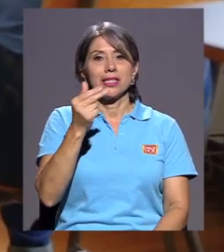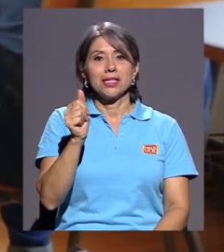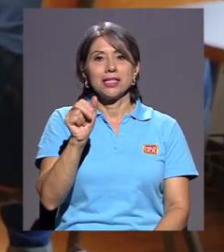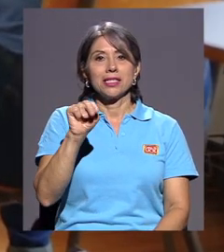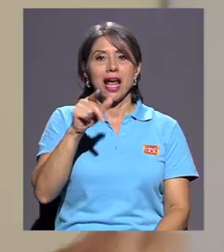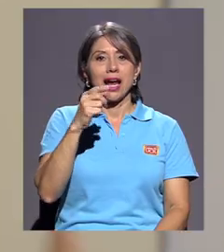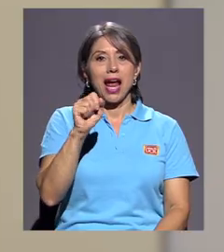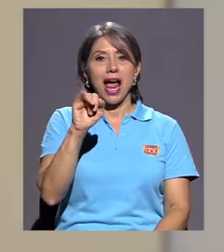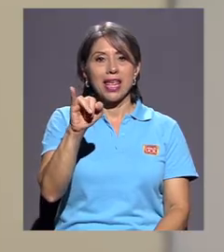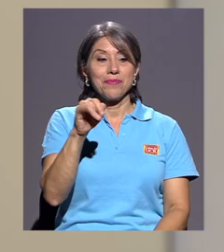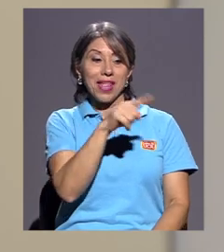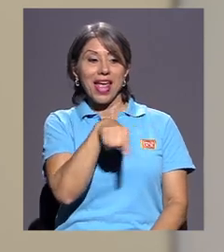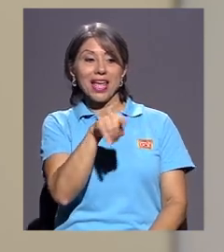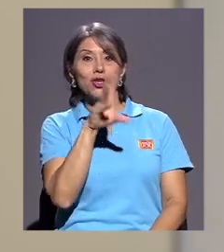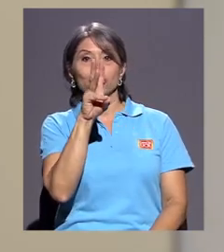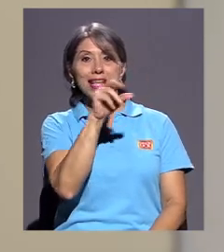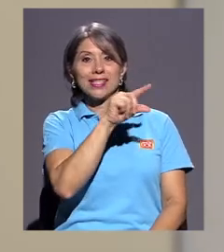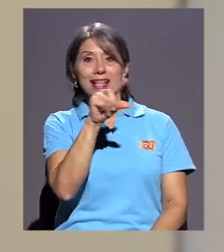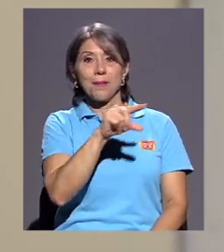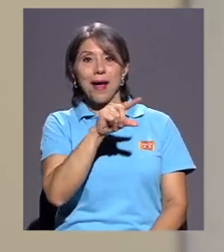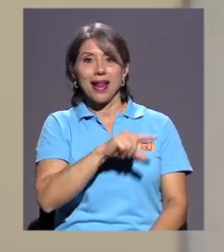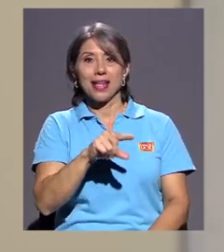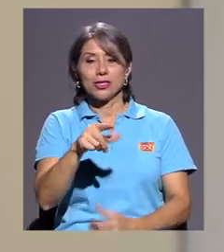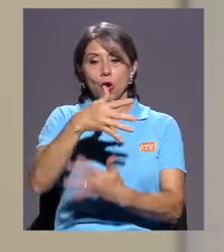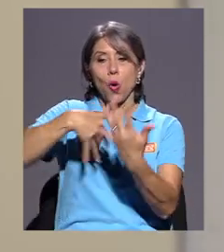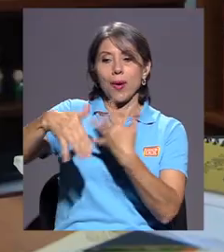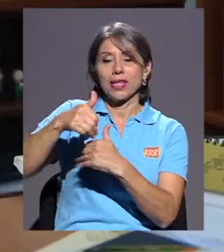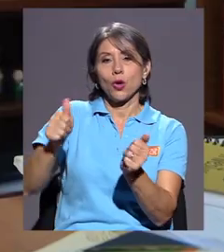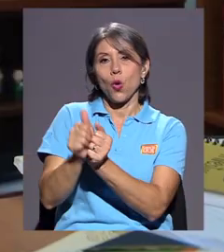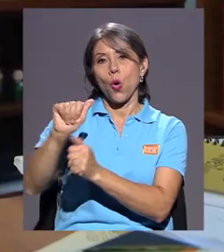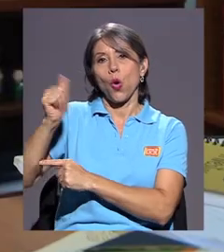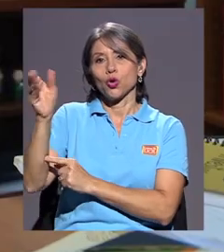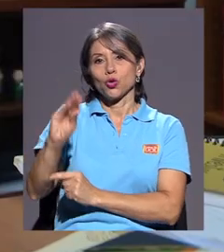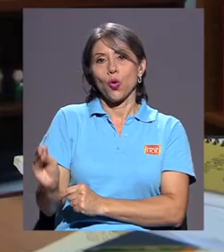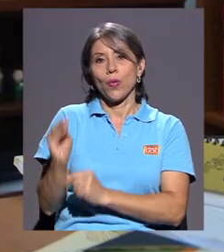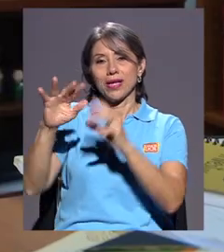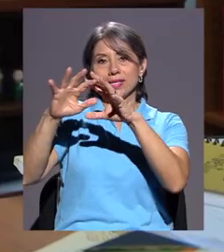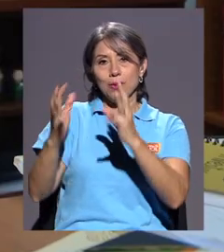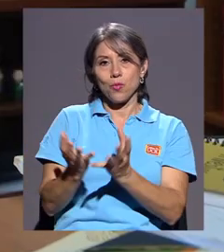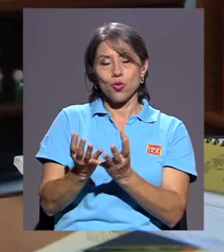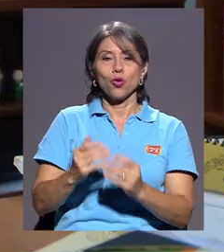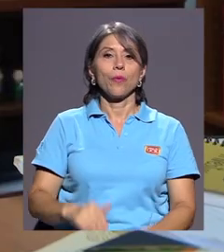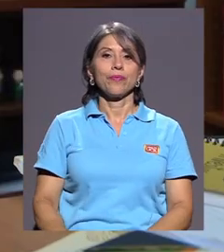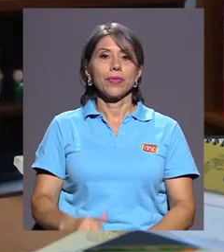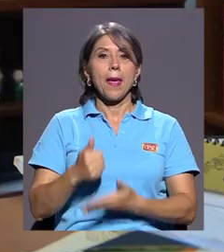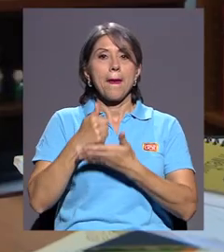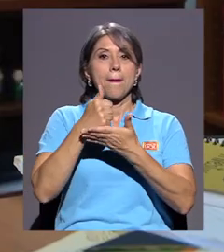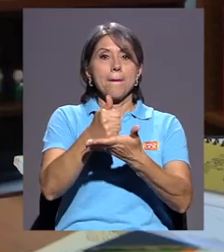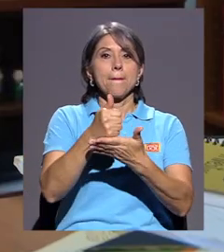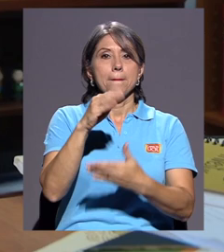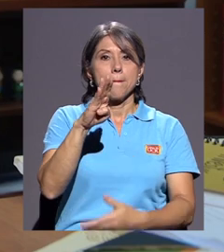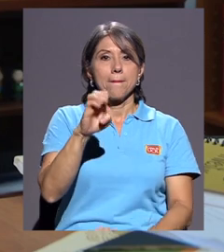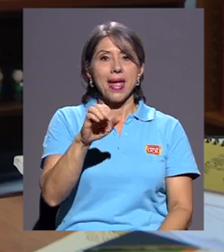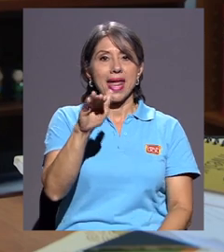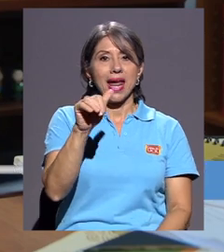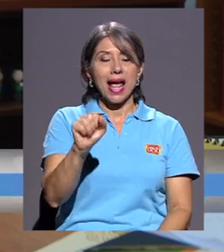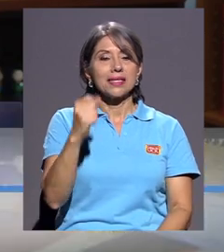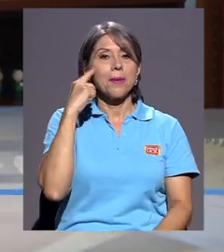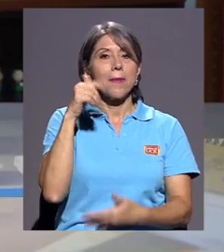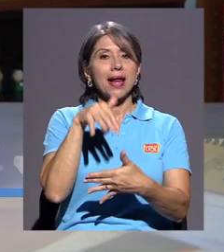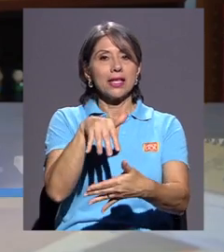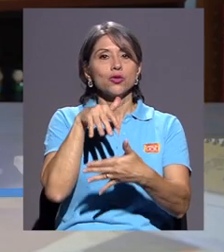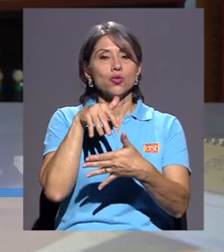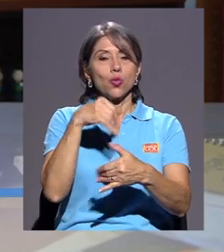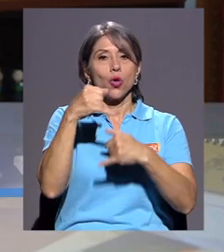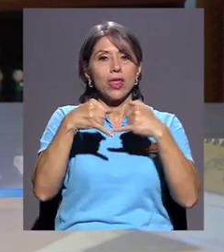durante 6 semanas con otros jóvenes del mundo. Las becas son más que todo para estudio de